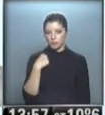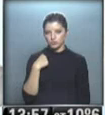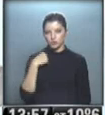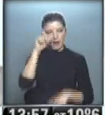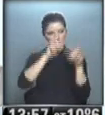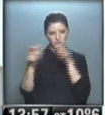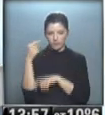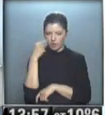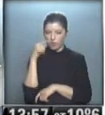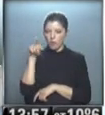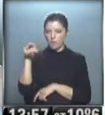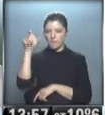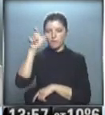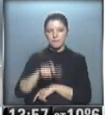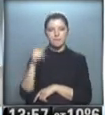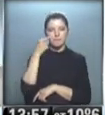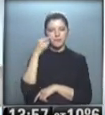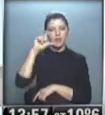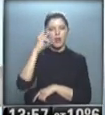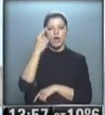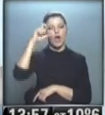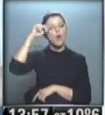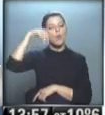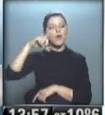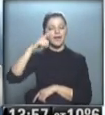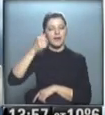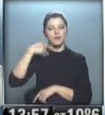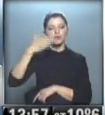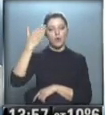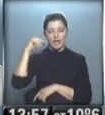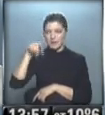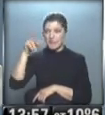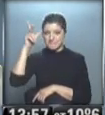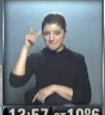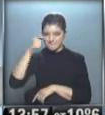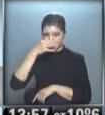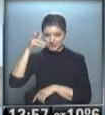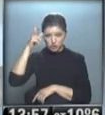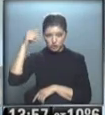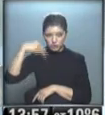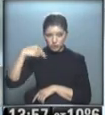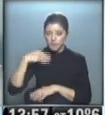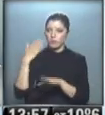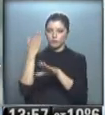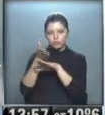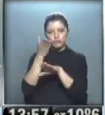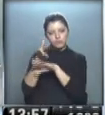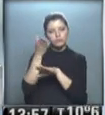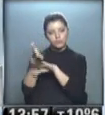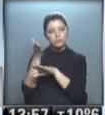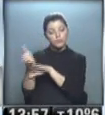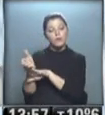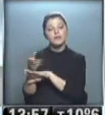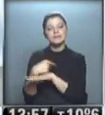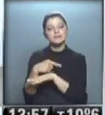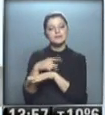tanto a la gente de la Cuenca he estado tantas veces ahí en 28 de noviembre en Río turbio y durante